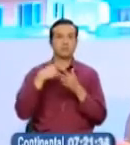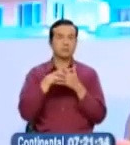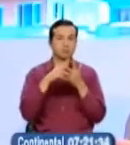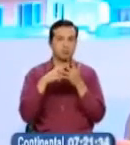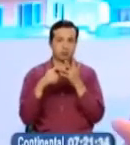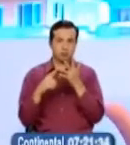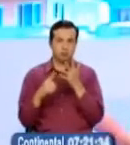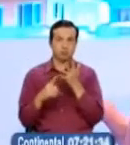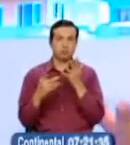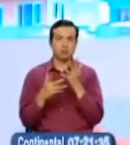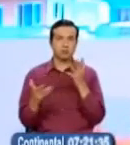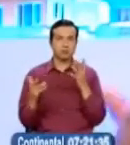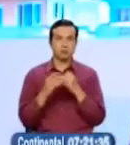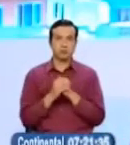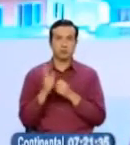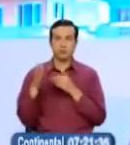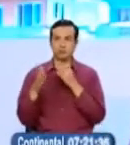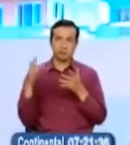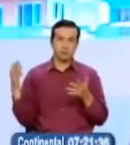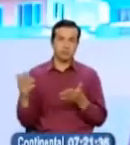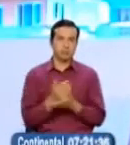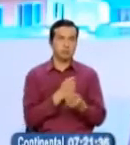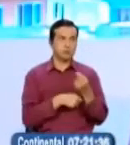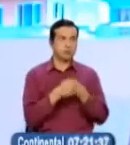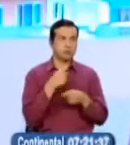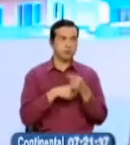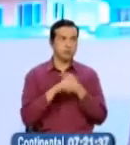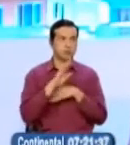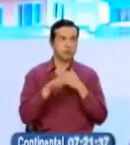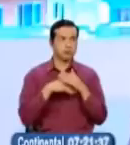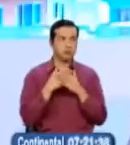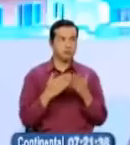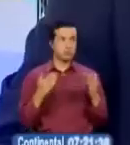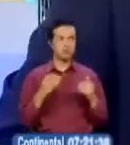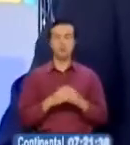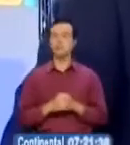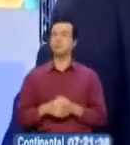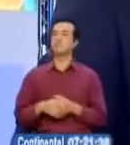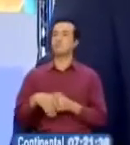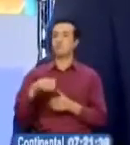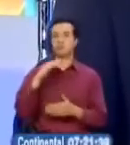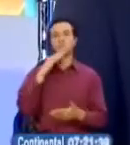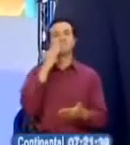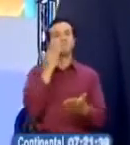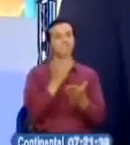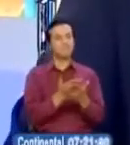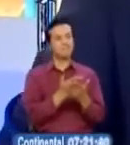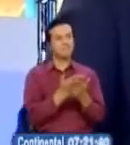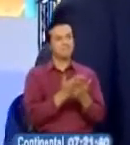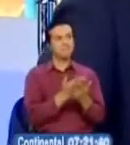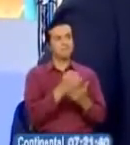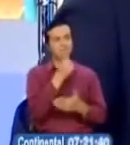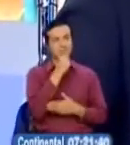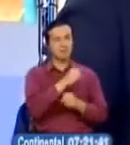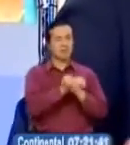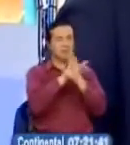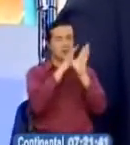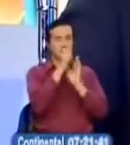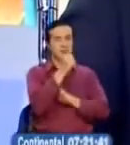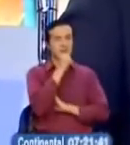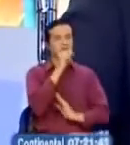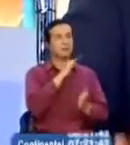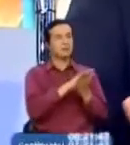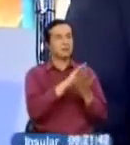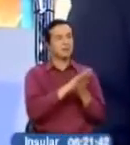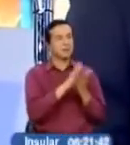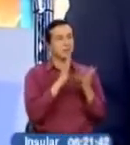y pesquería. Ese es el país de este rato. Ok. Juan Fernando, muchas gracias. Te he hecho levantar tempranito, así que mil